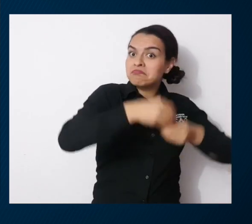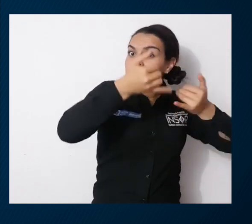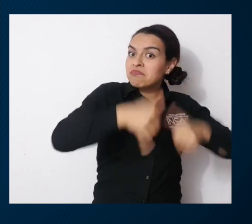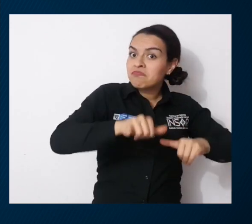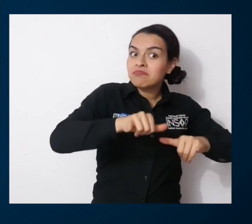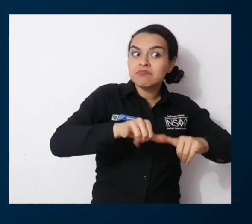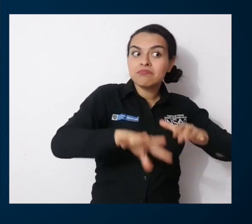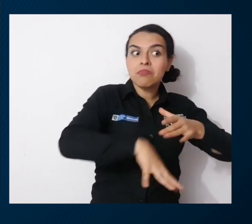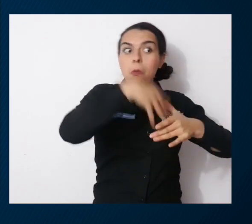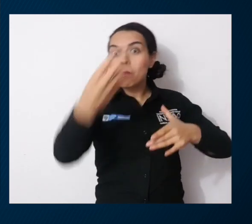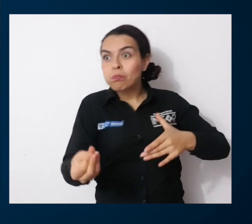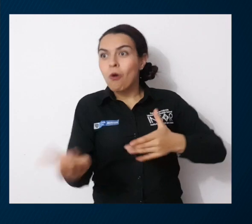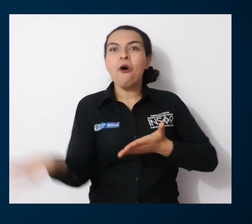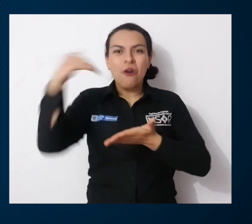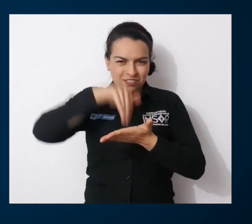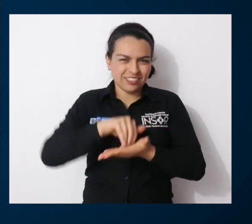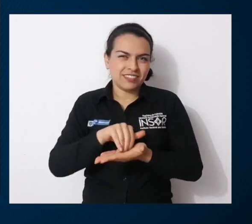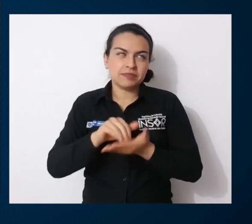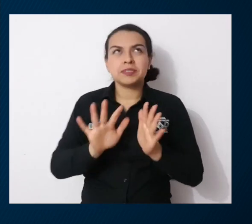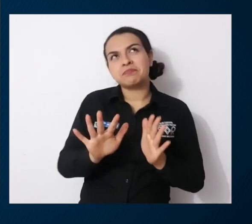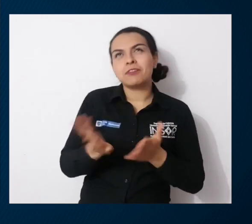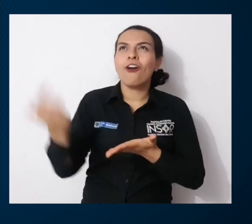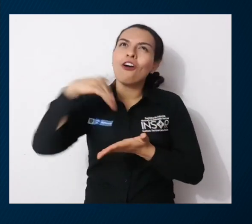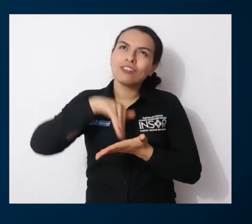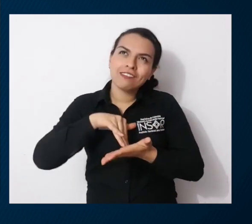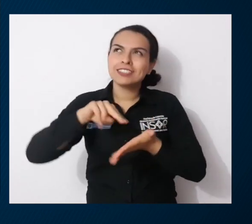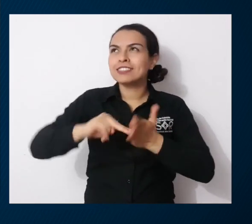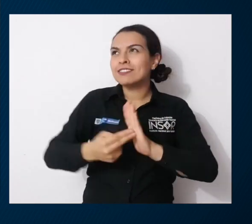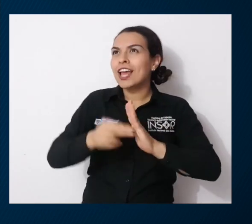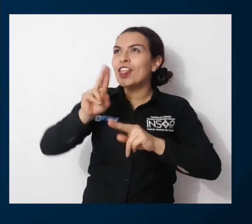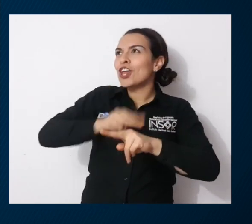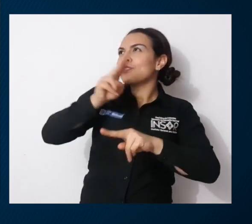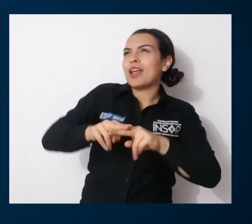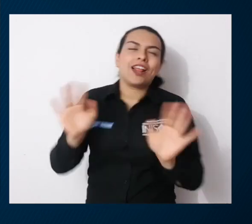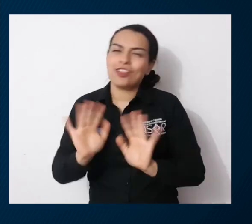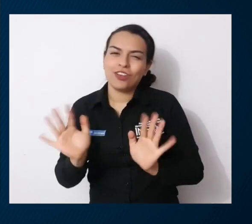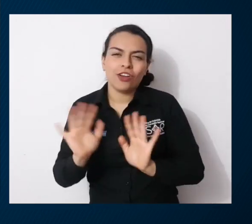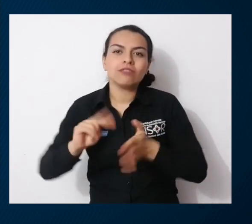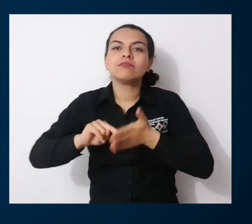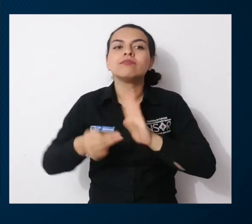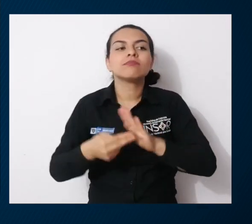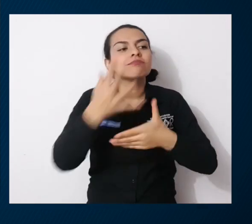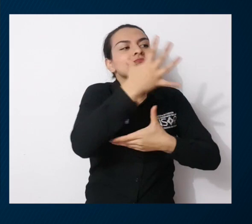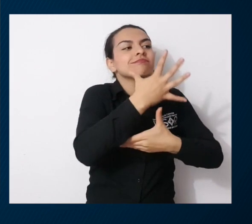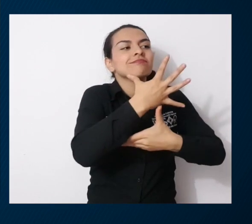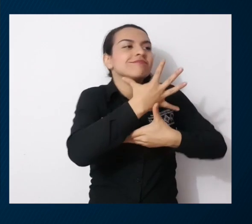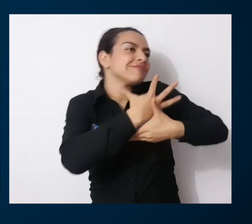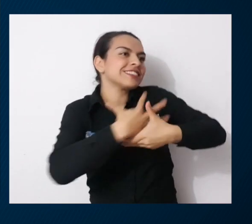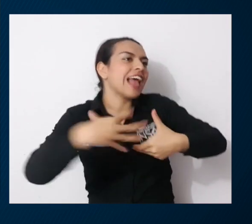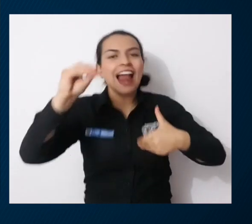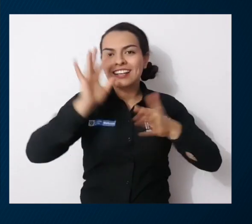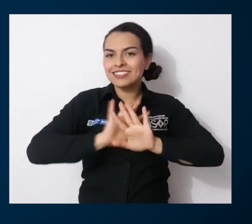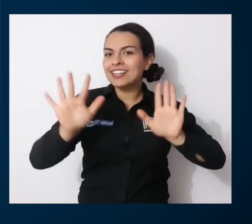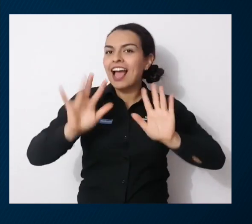hagamos tránsito a una nueva etapa, no lo llamamos volver a lo mismo, sino un paso más en